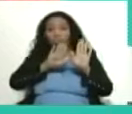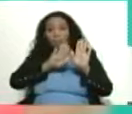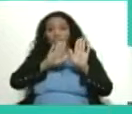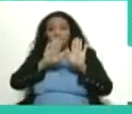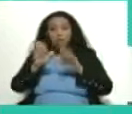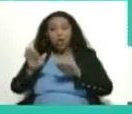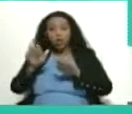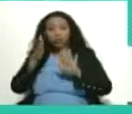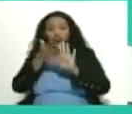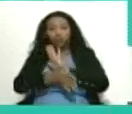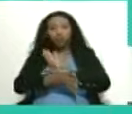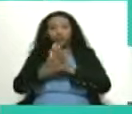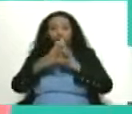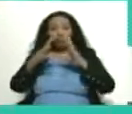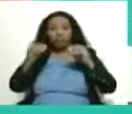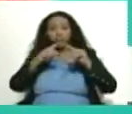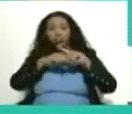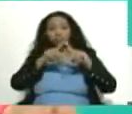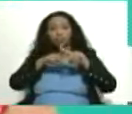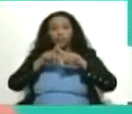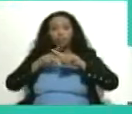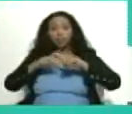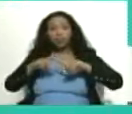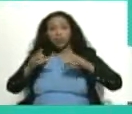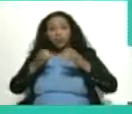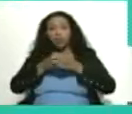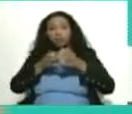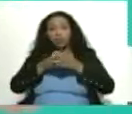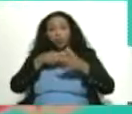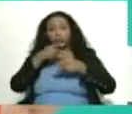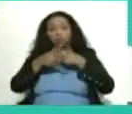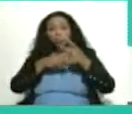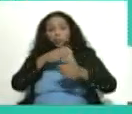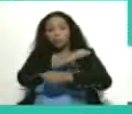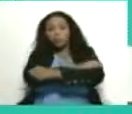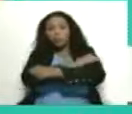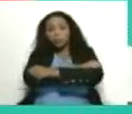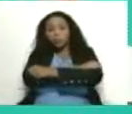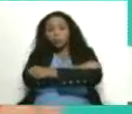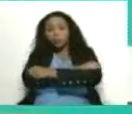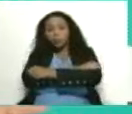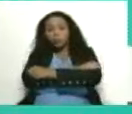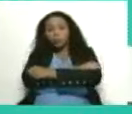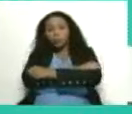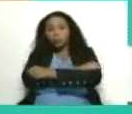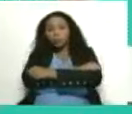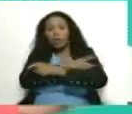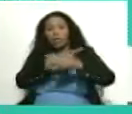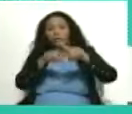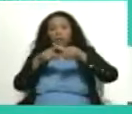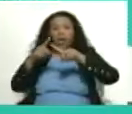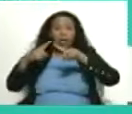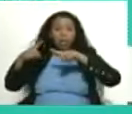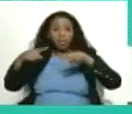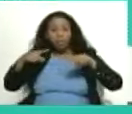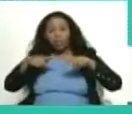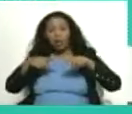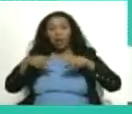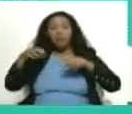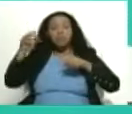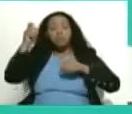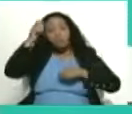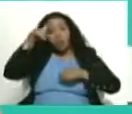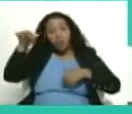todo destacando la diversidad, los partidos de oposición que se sumaron, la diversidad de pueblos, los pueblos indígenas,